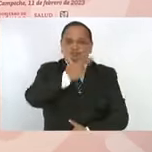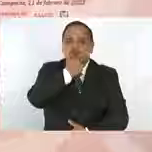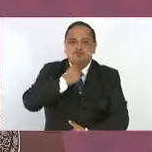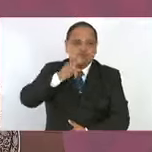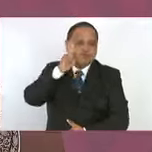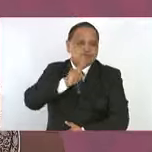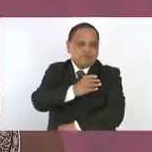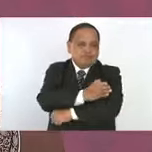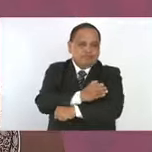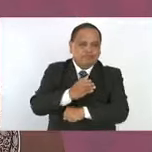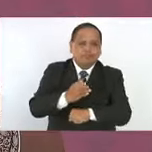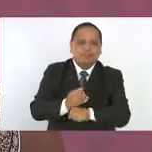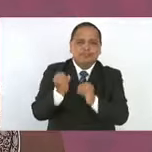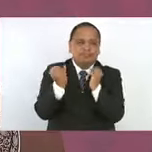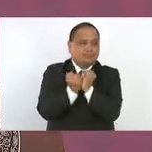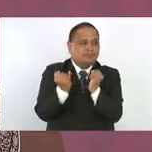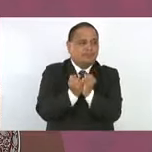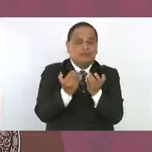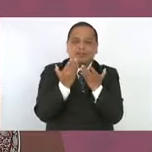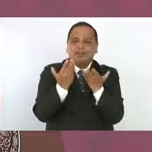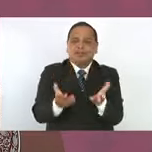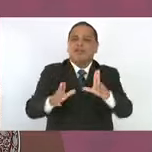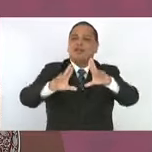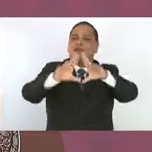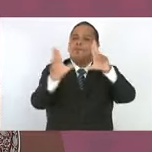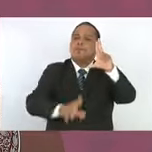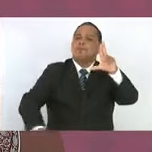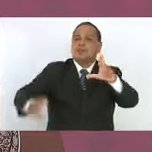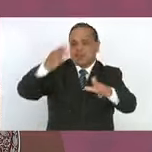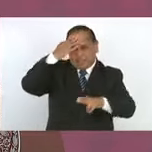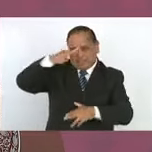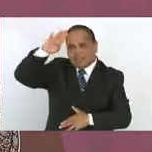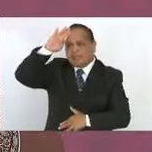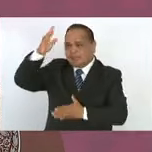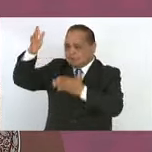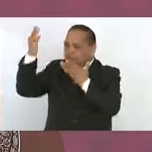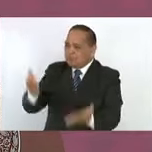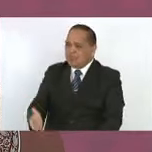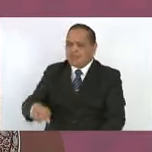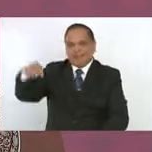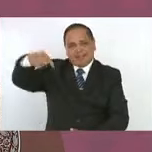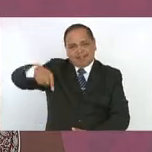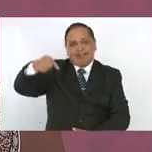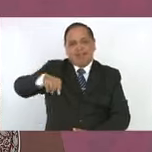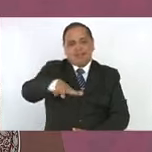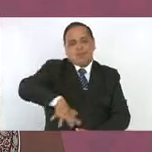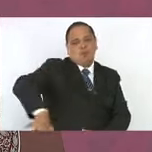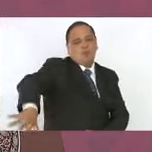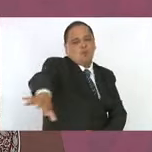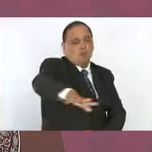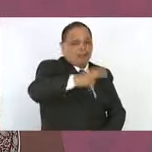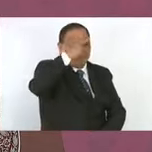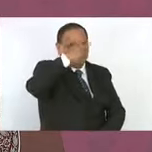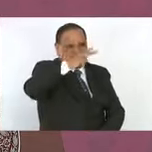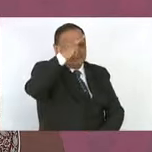compañeros, compatriotas cubanos que están jugando su papel aquí en esta hermana